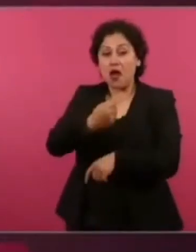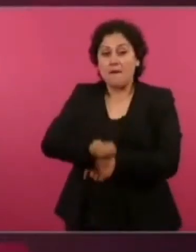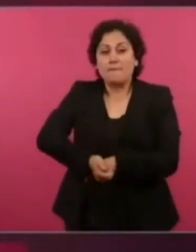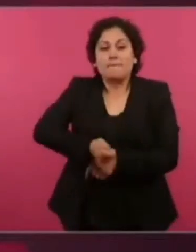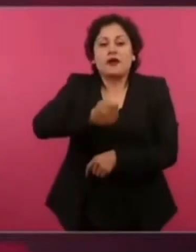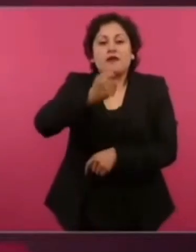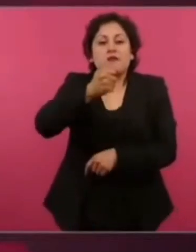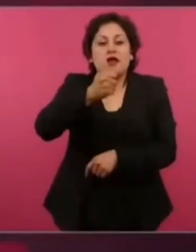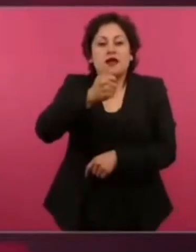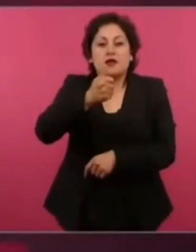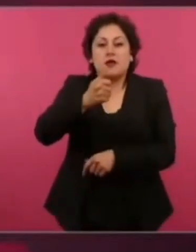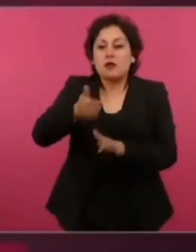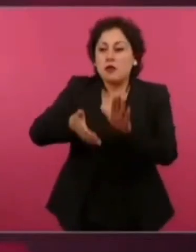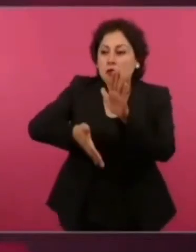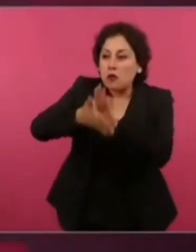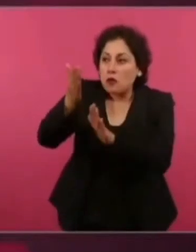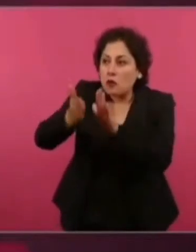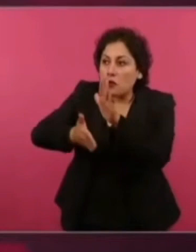muro.